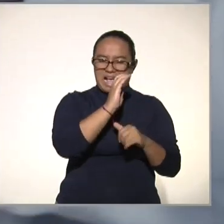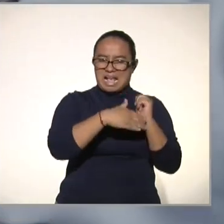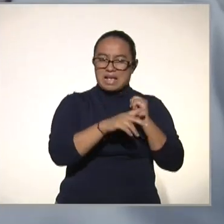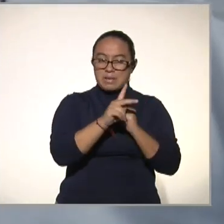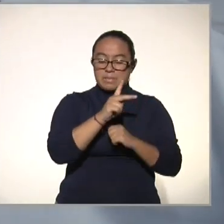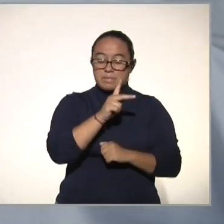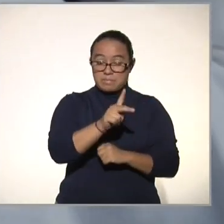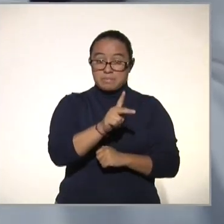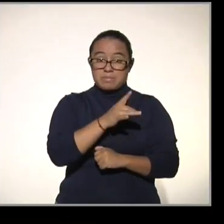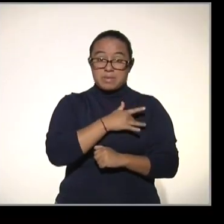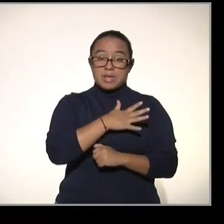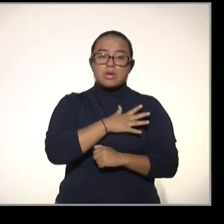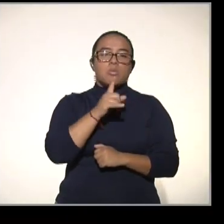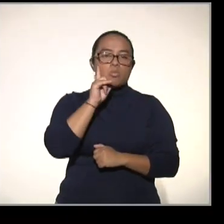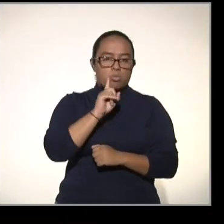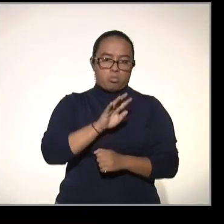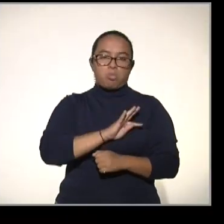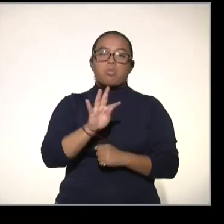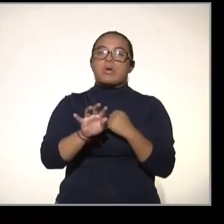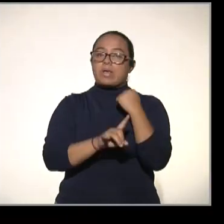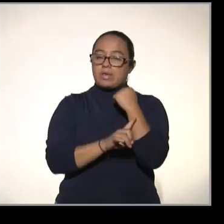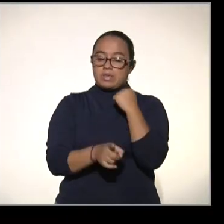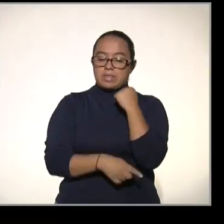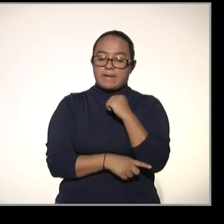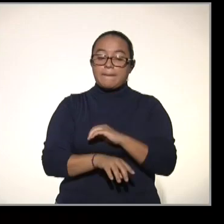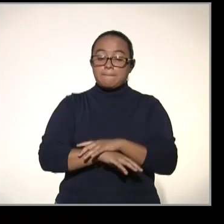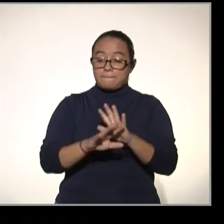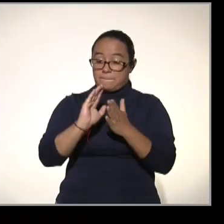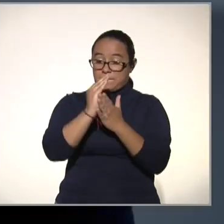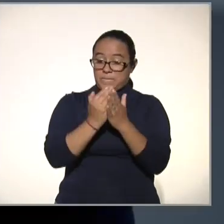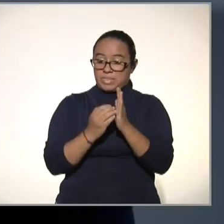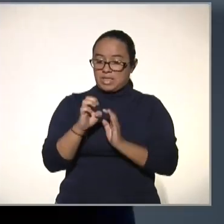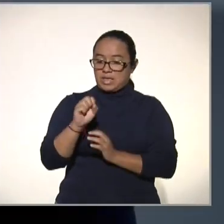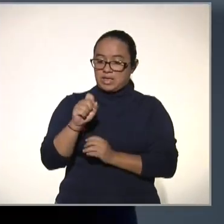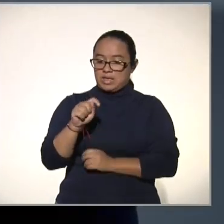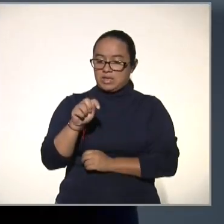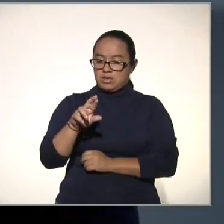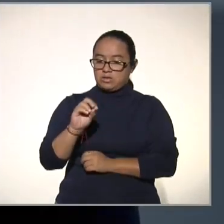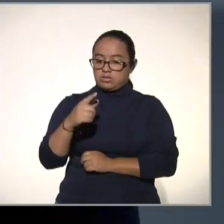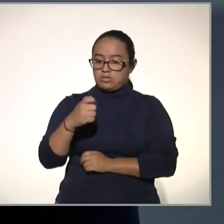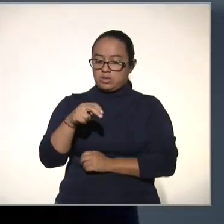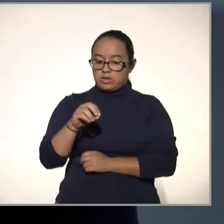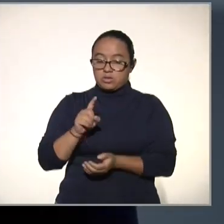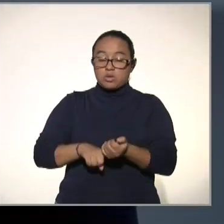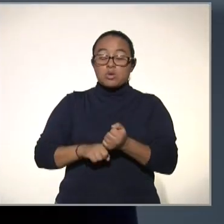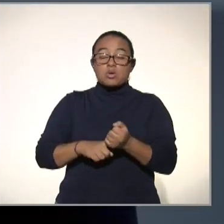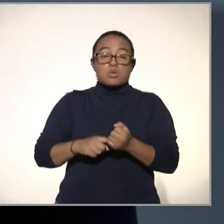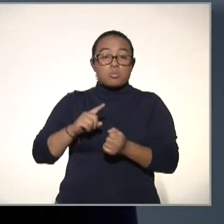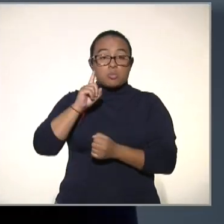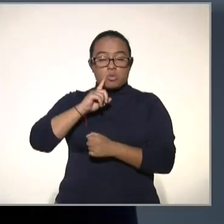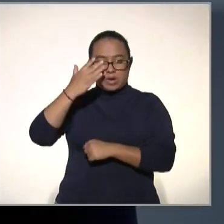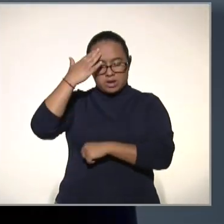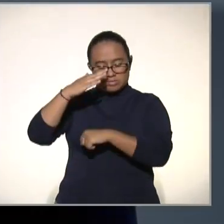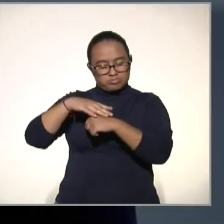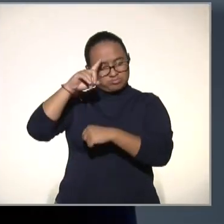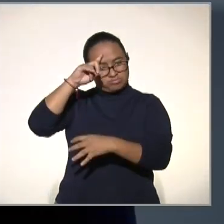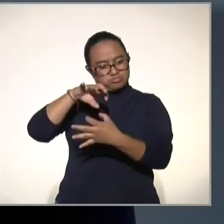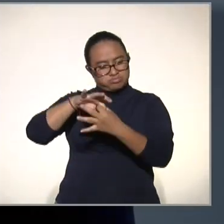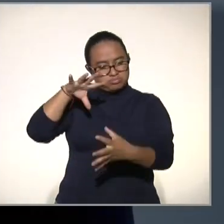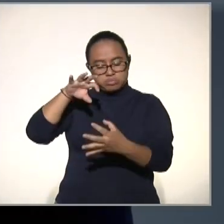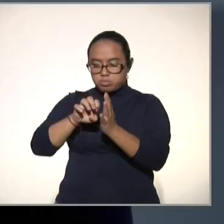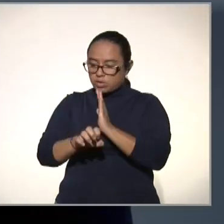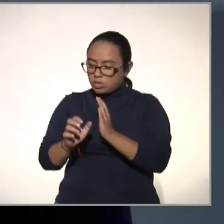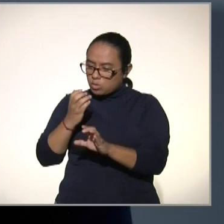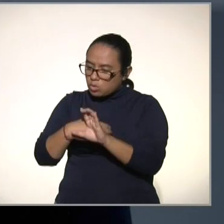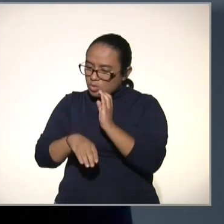quedar embarazada. La disminución de estrógenos puede afectar la memoria de las mujeres, haciendo que olviden dónde dejaron